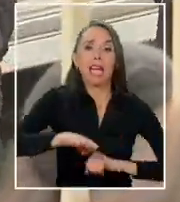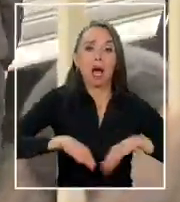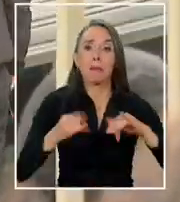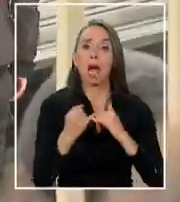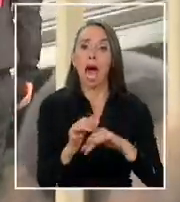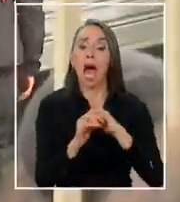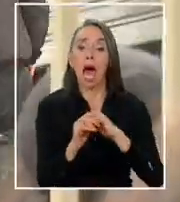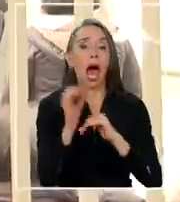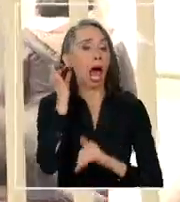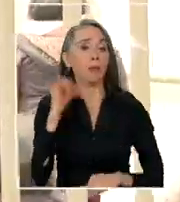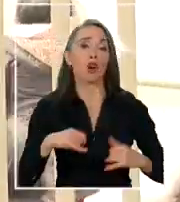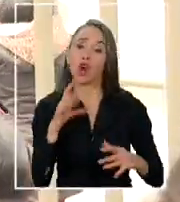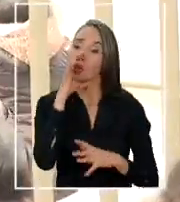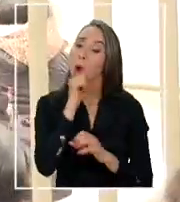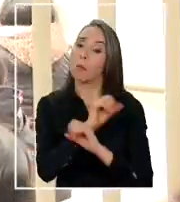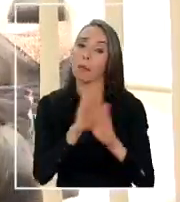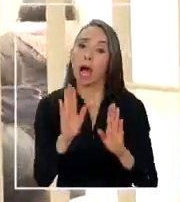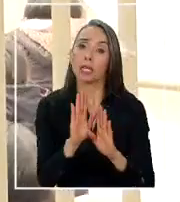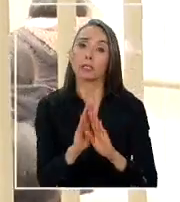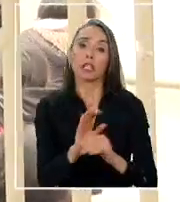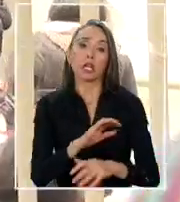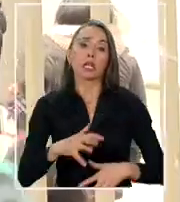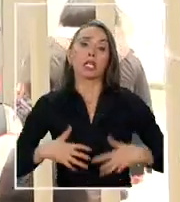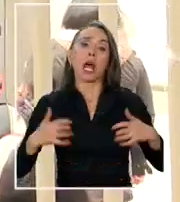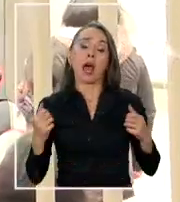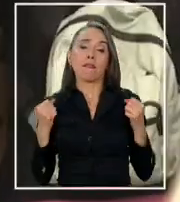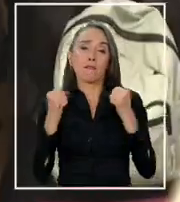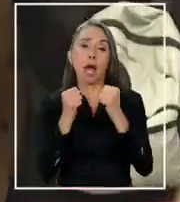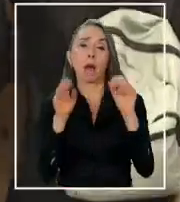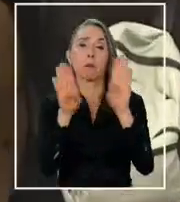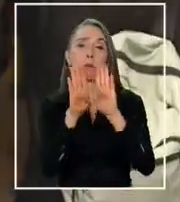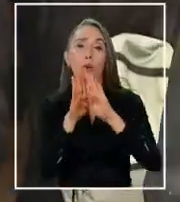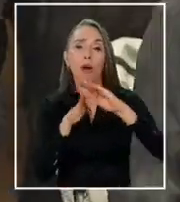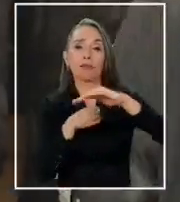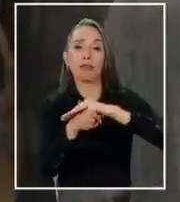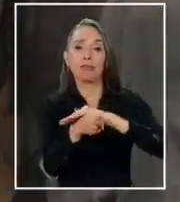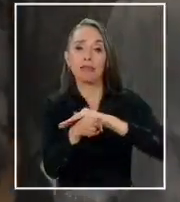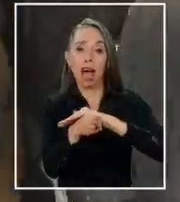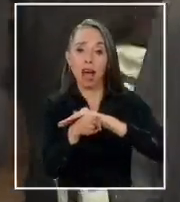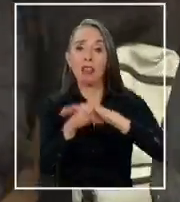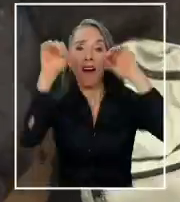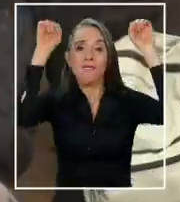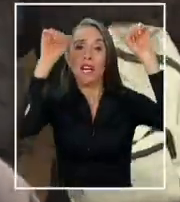Amigos de la joven no aguantaron más y se lanzaron contra el acceso de la Fiscalía Local de Concepción.